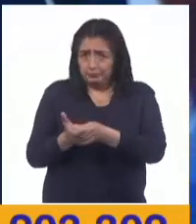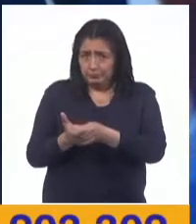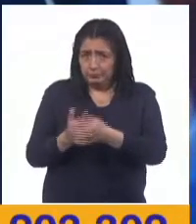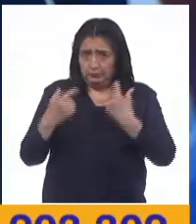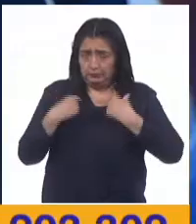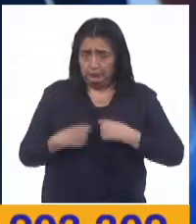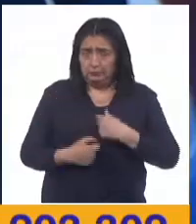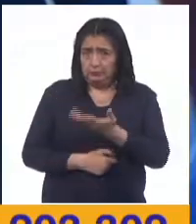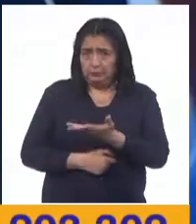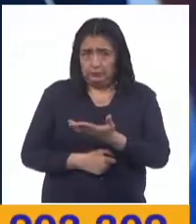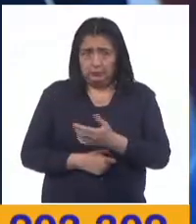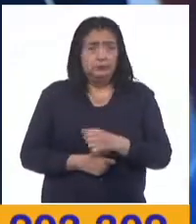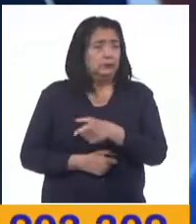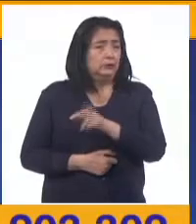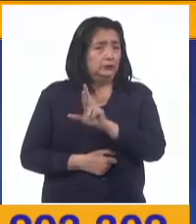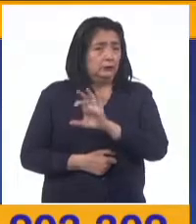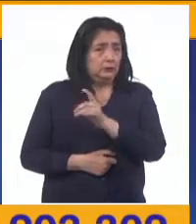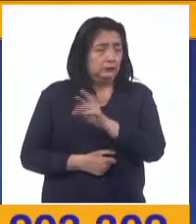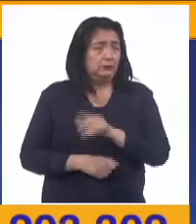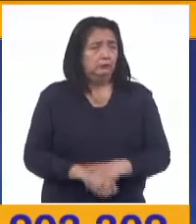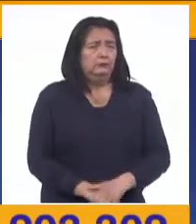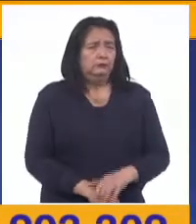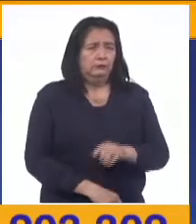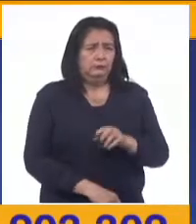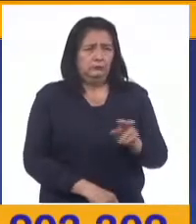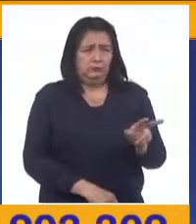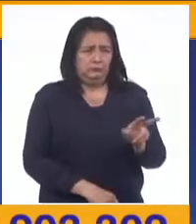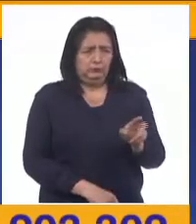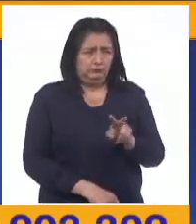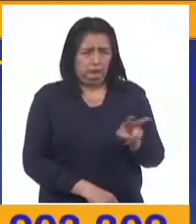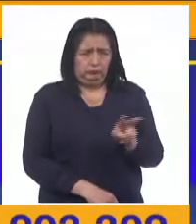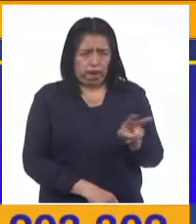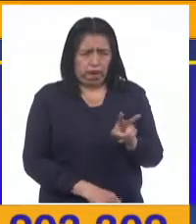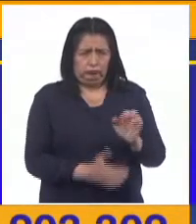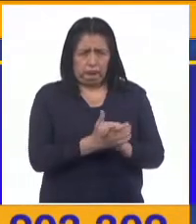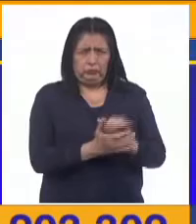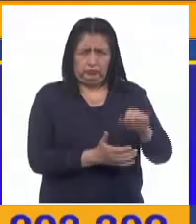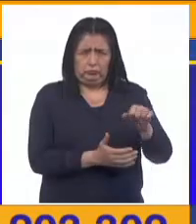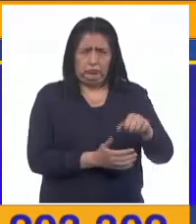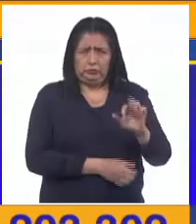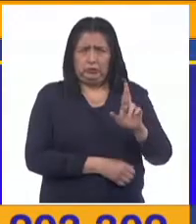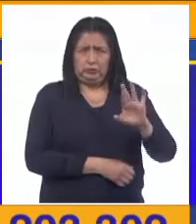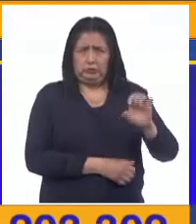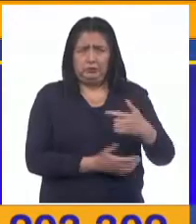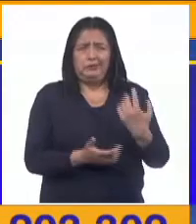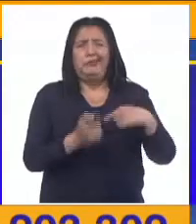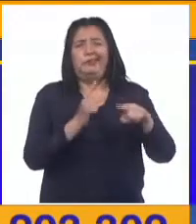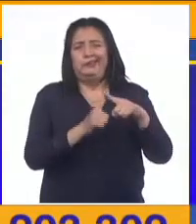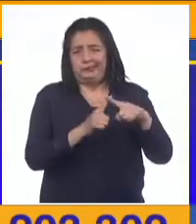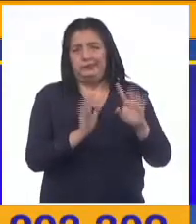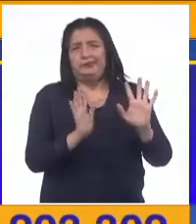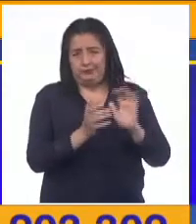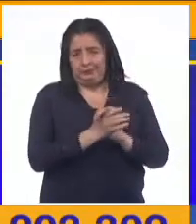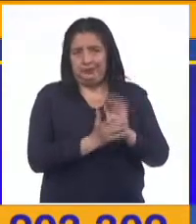a los abogados del artista eso es tu amiga más rígida ex amigos de